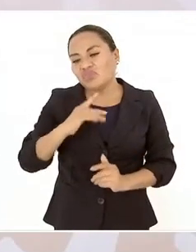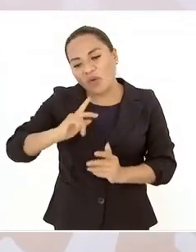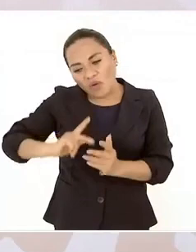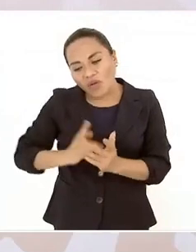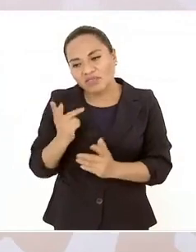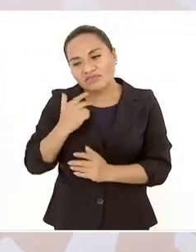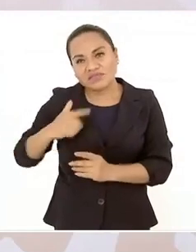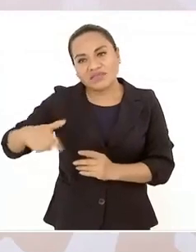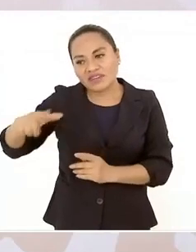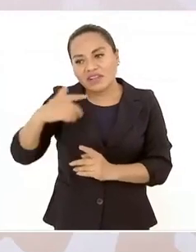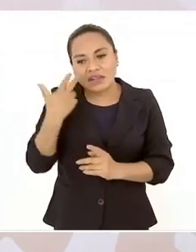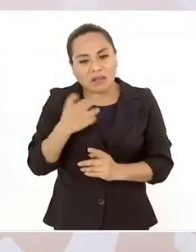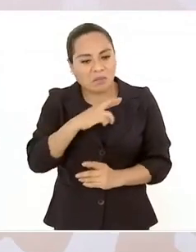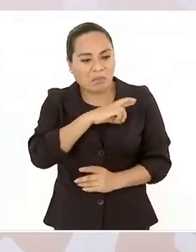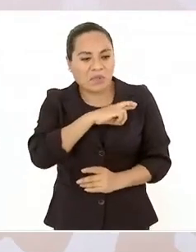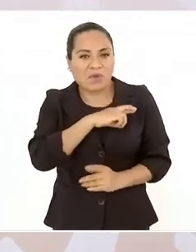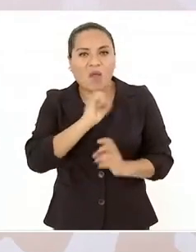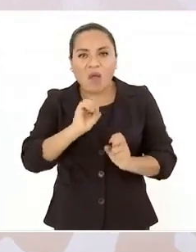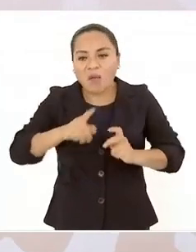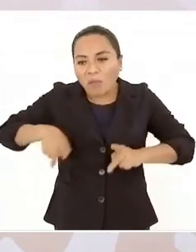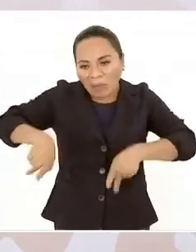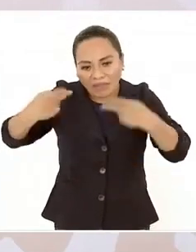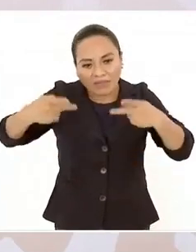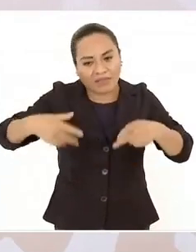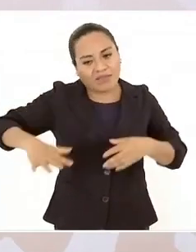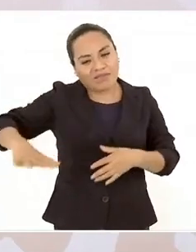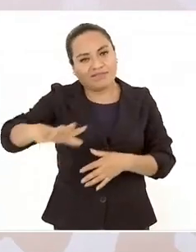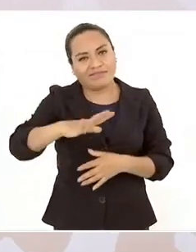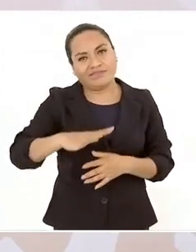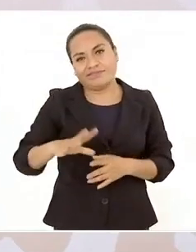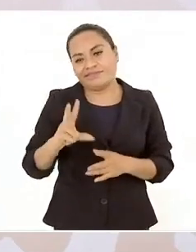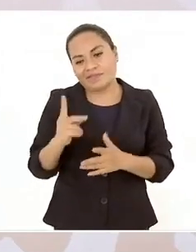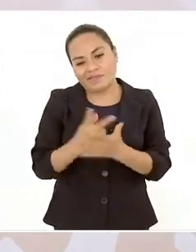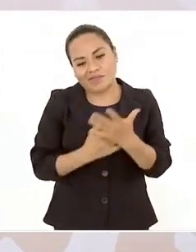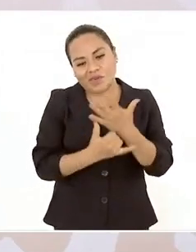privatizar y vender todo. Entonces, por eso